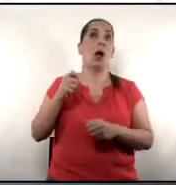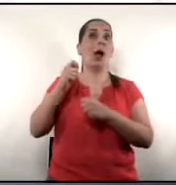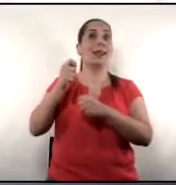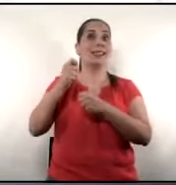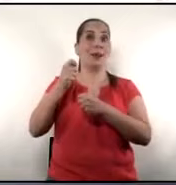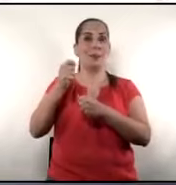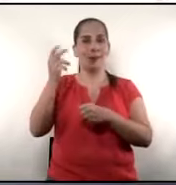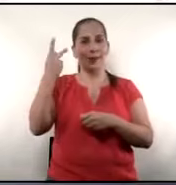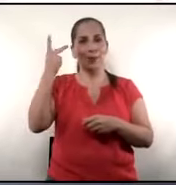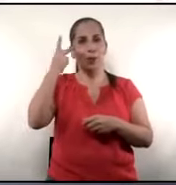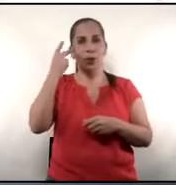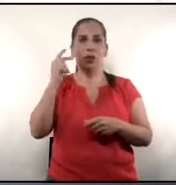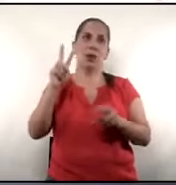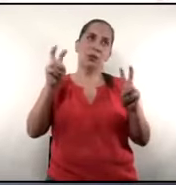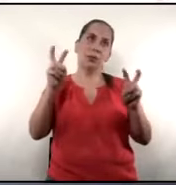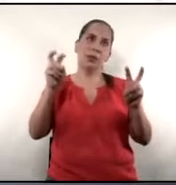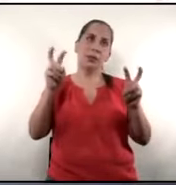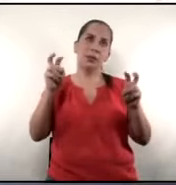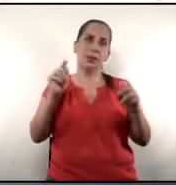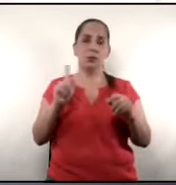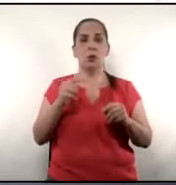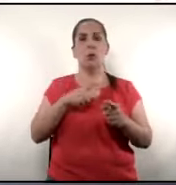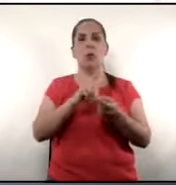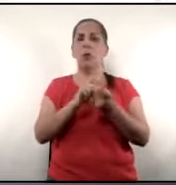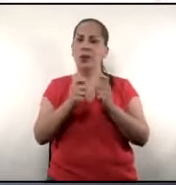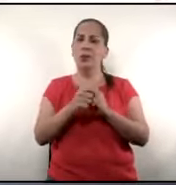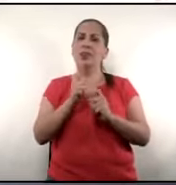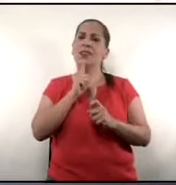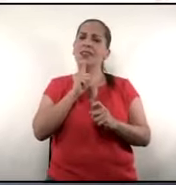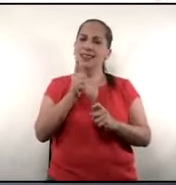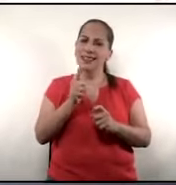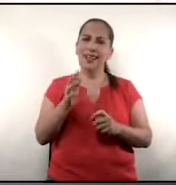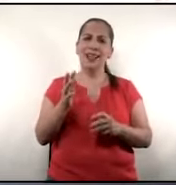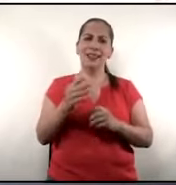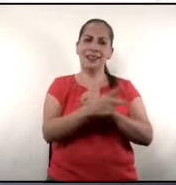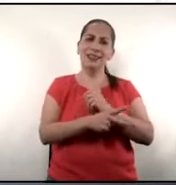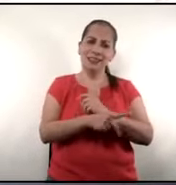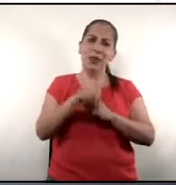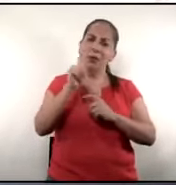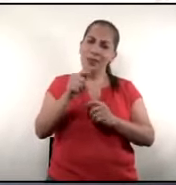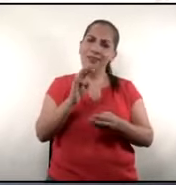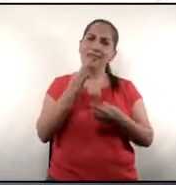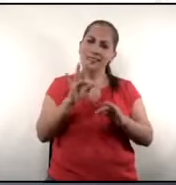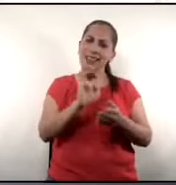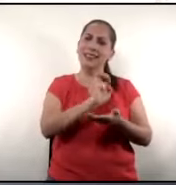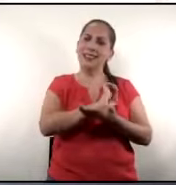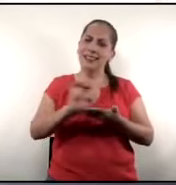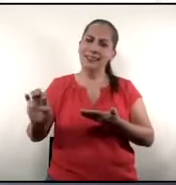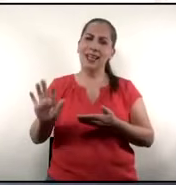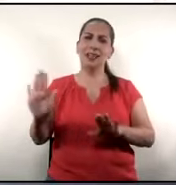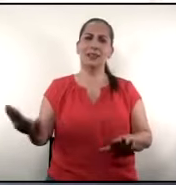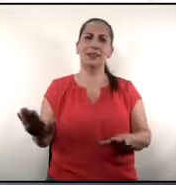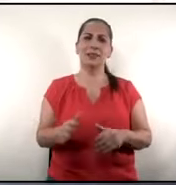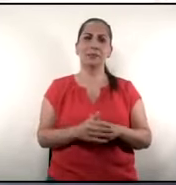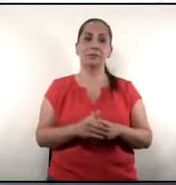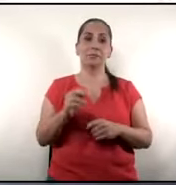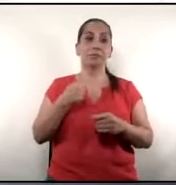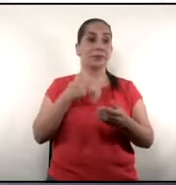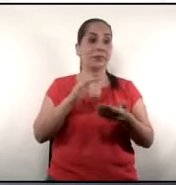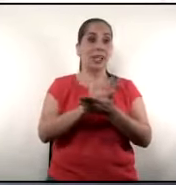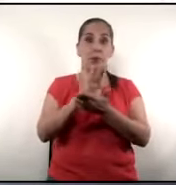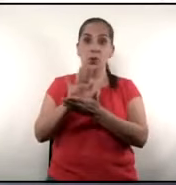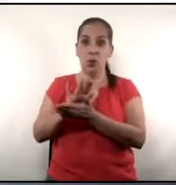algo como una obsesión del Estado por dentro, de quitarla. En el tema de tramitomanía, estaba leyendo un